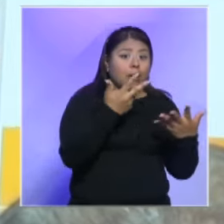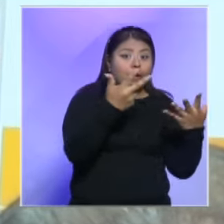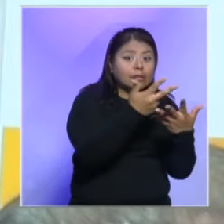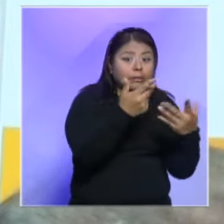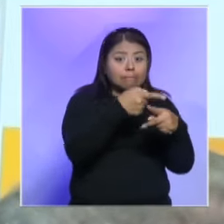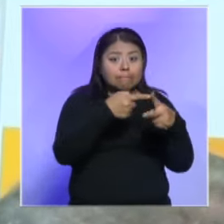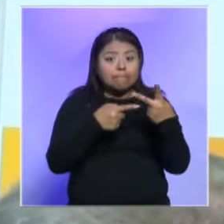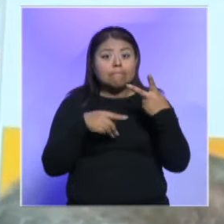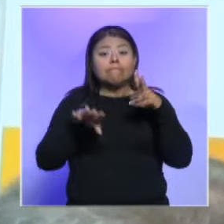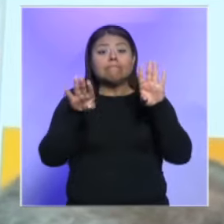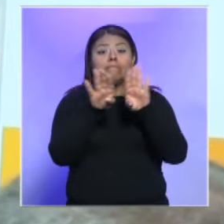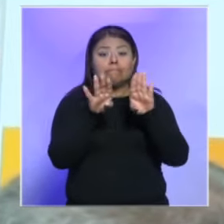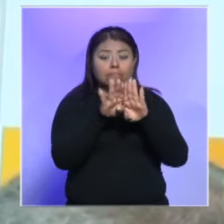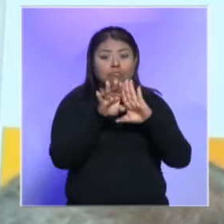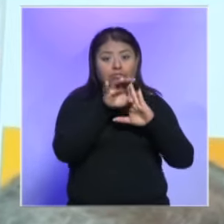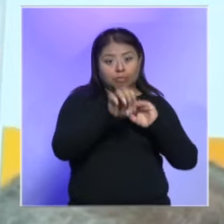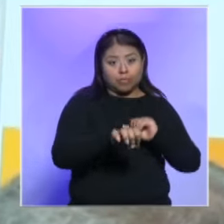político se necesita el